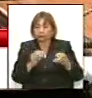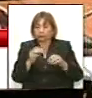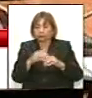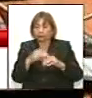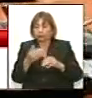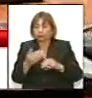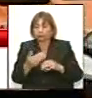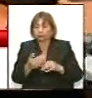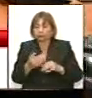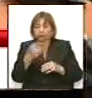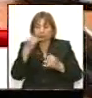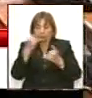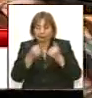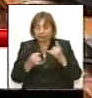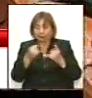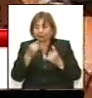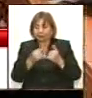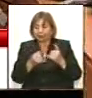favor,